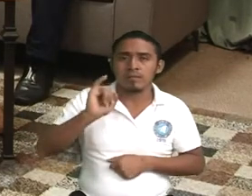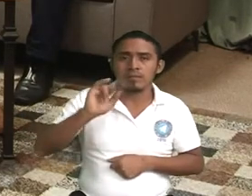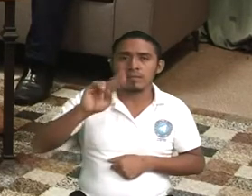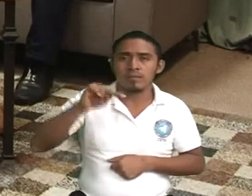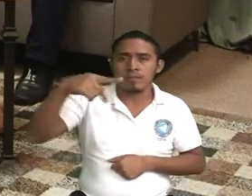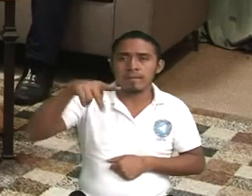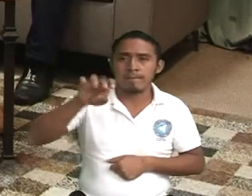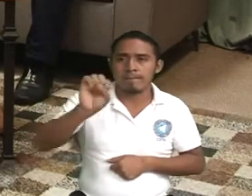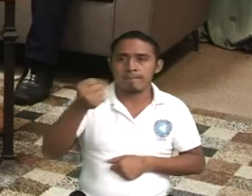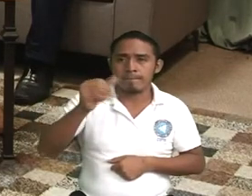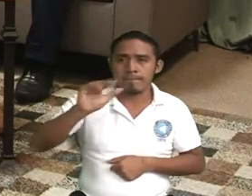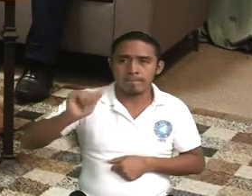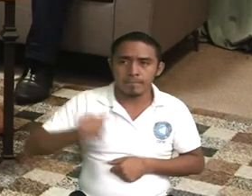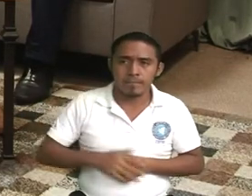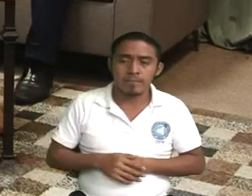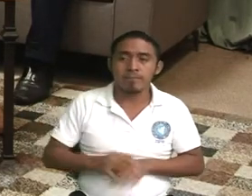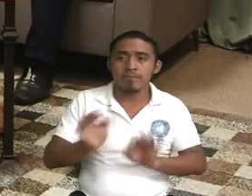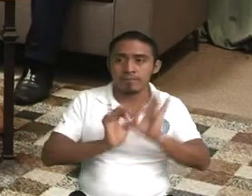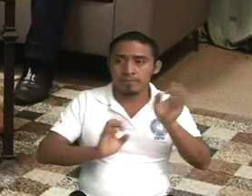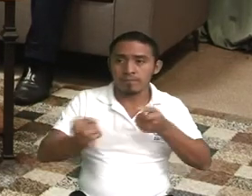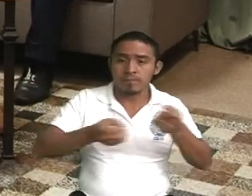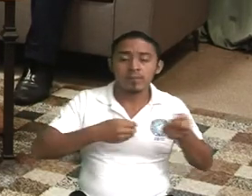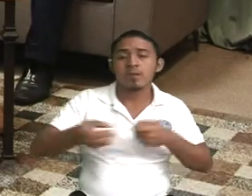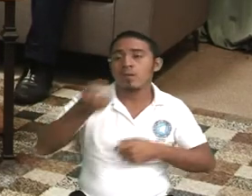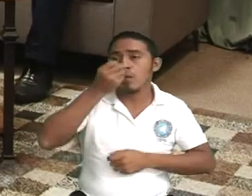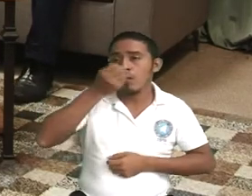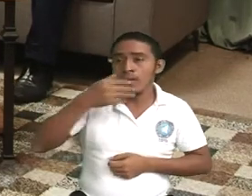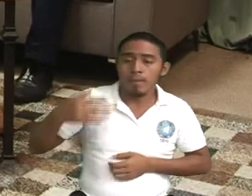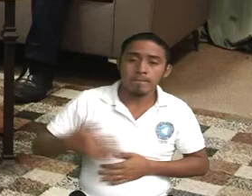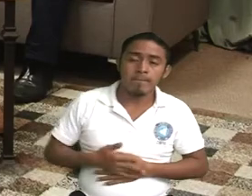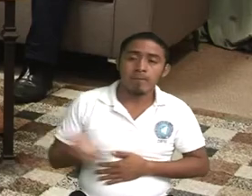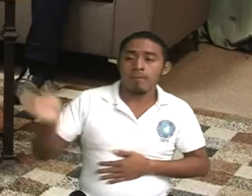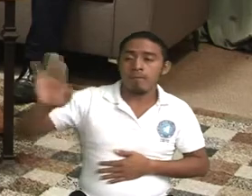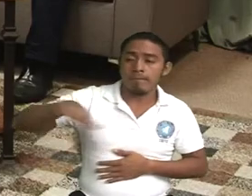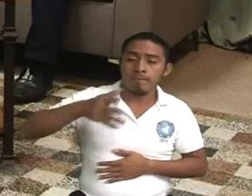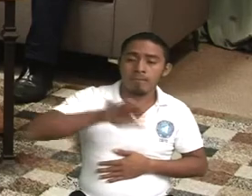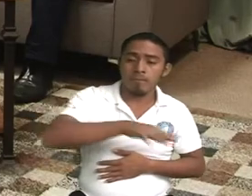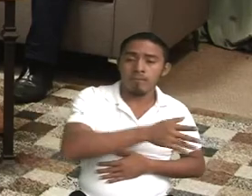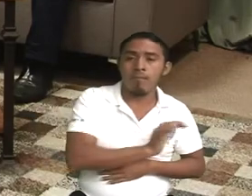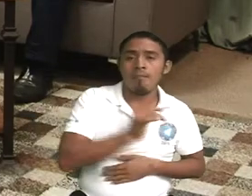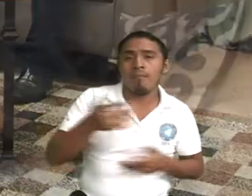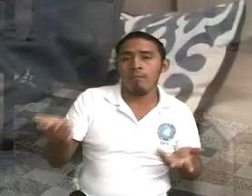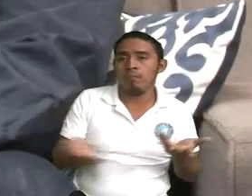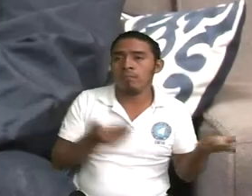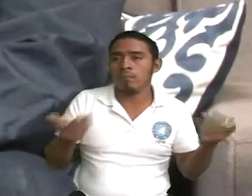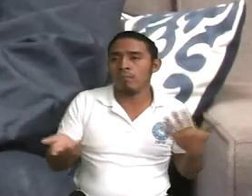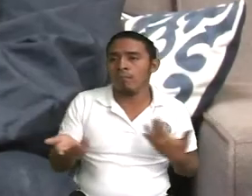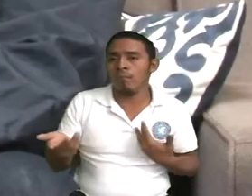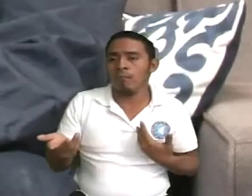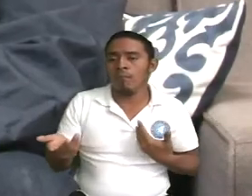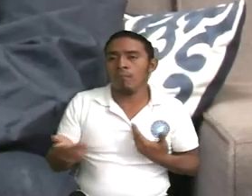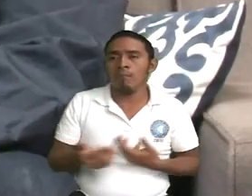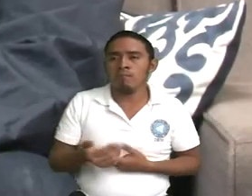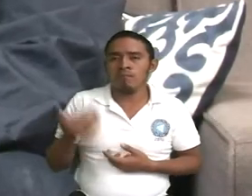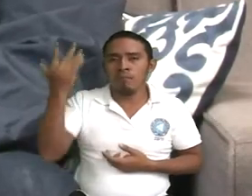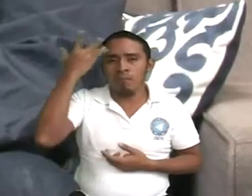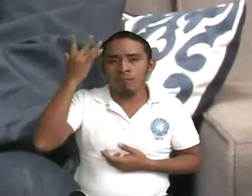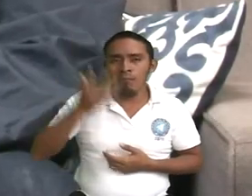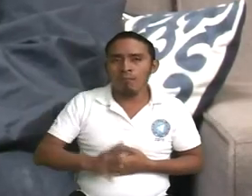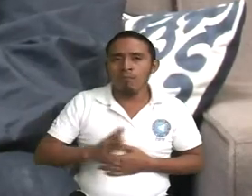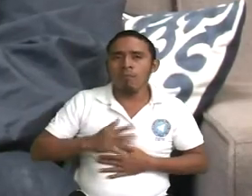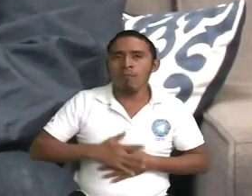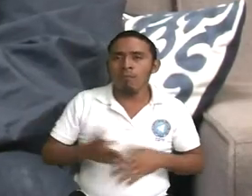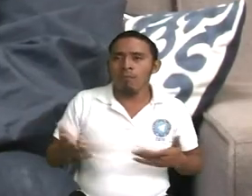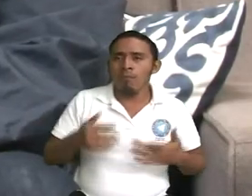del mar, la feria, coordinar lo que son las ferias del mar. Y por supuesto, y sobre todo, sabemos que estamos en un